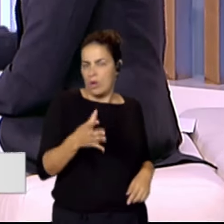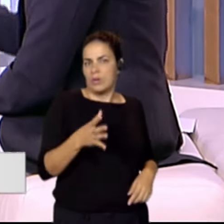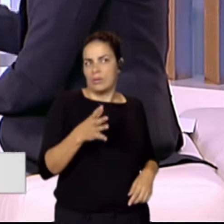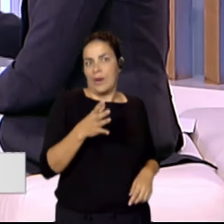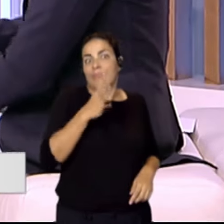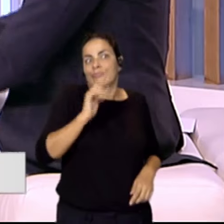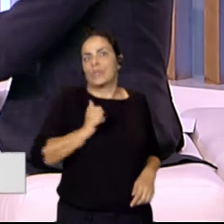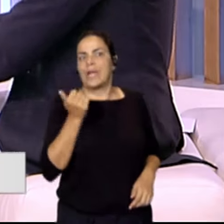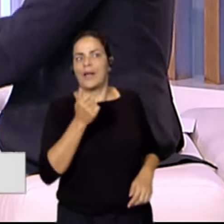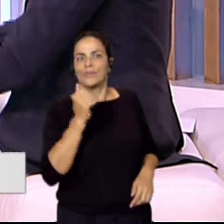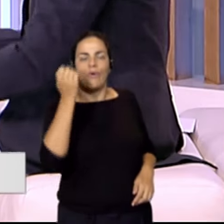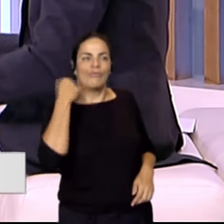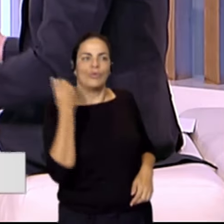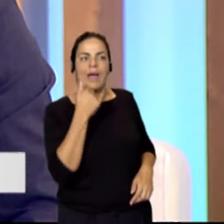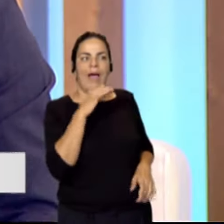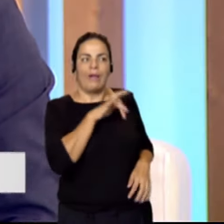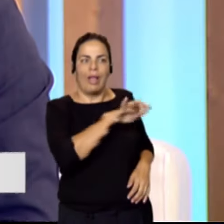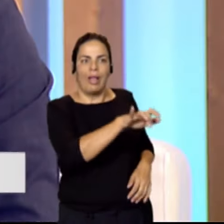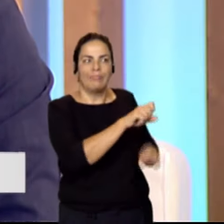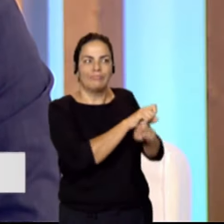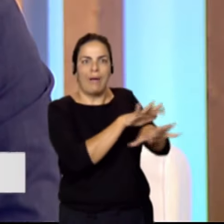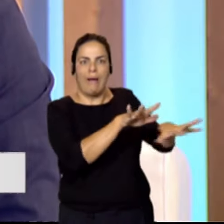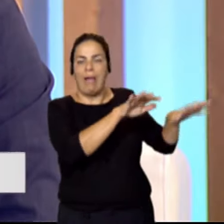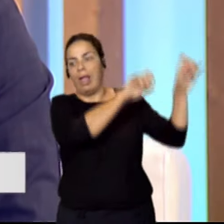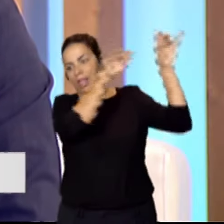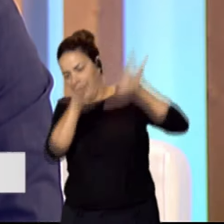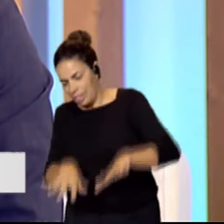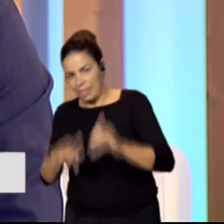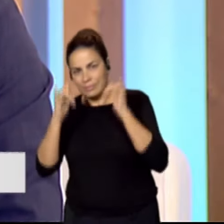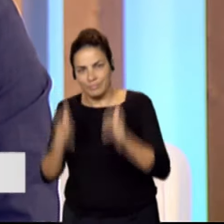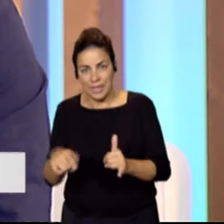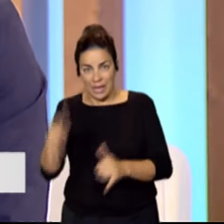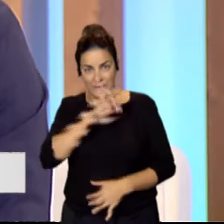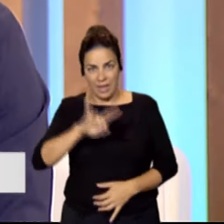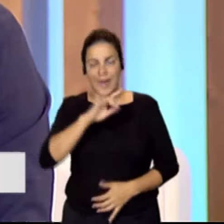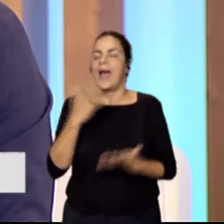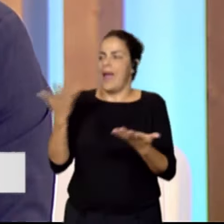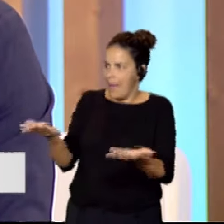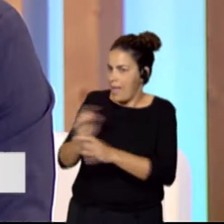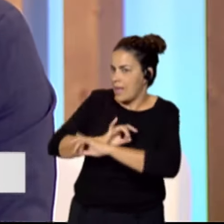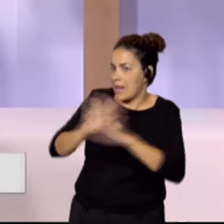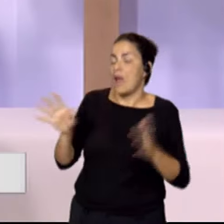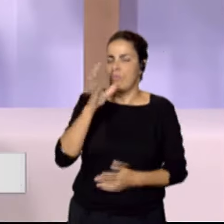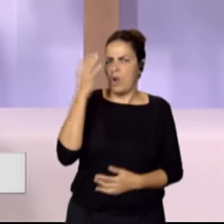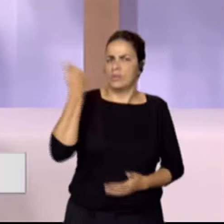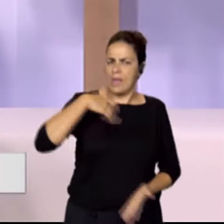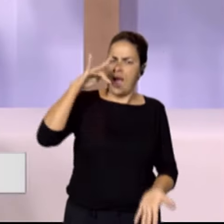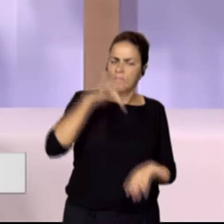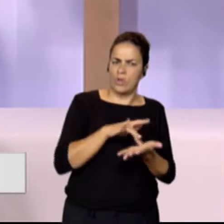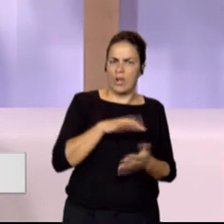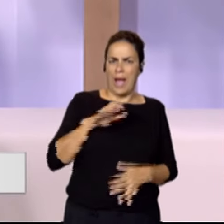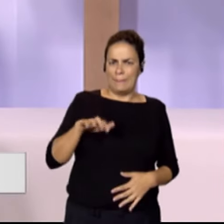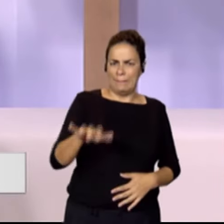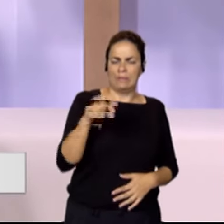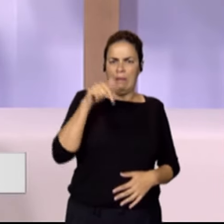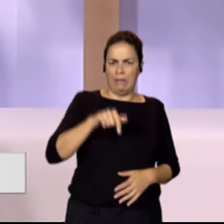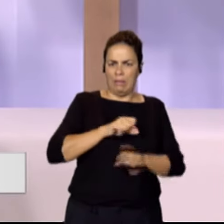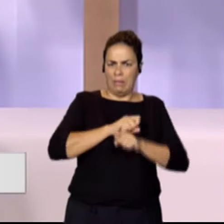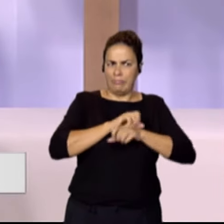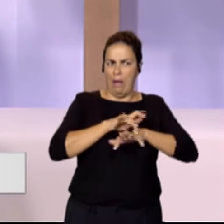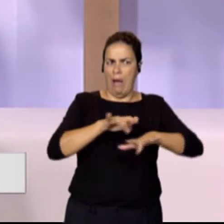plaga o enfermedad que luego se instale aquí en el archipiélago correcto como se nos ha instalado alguna y después es muy difícil de de de sacar